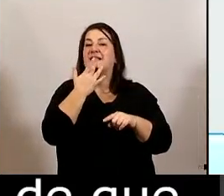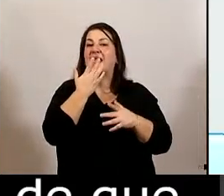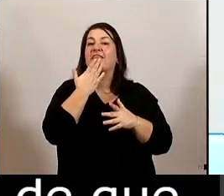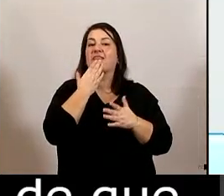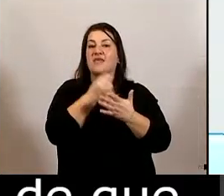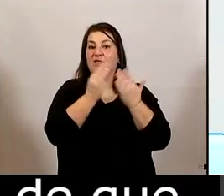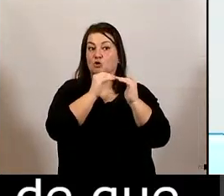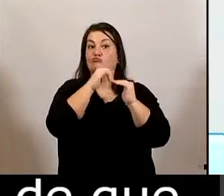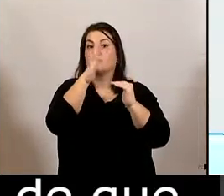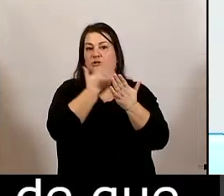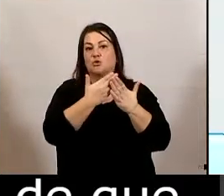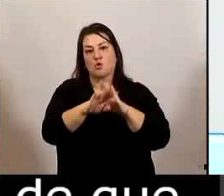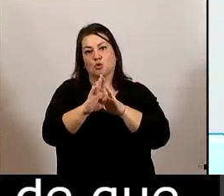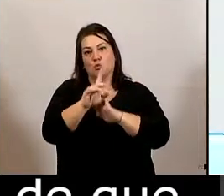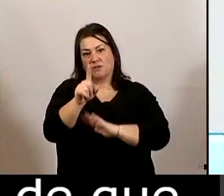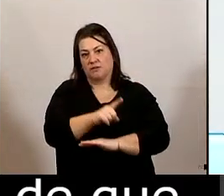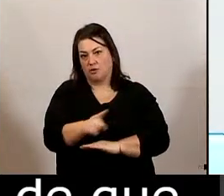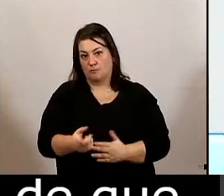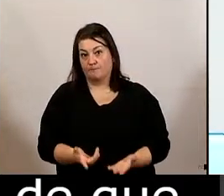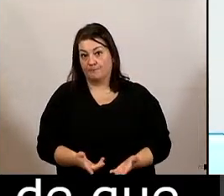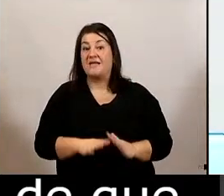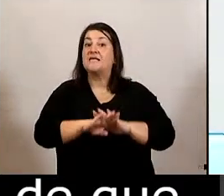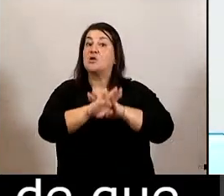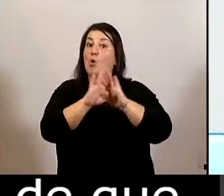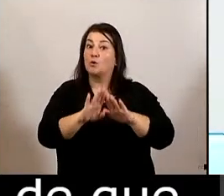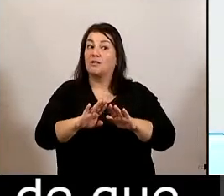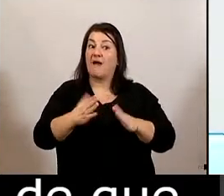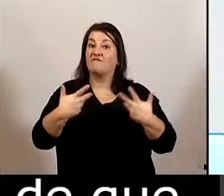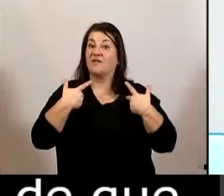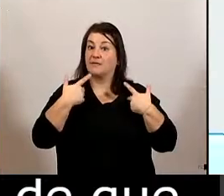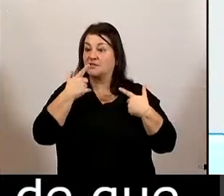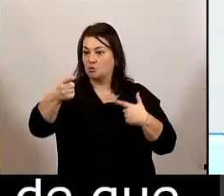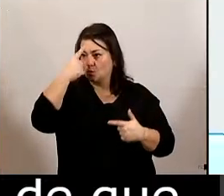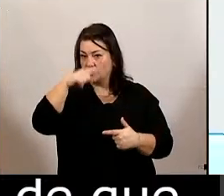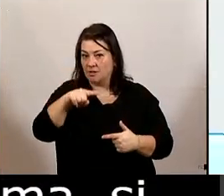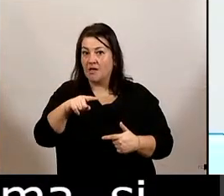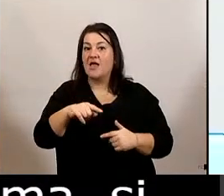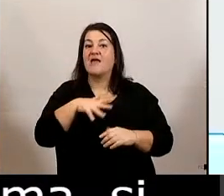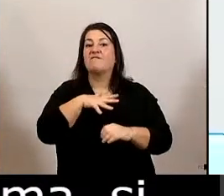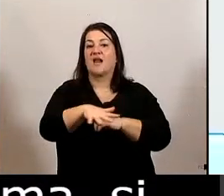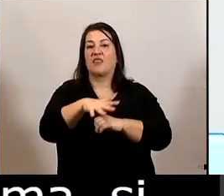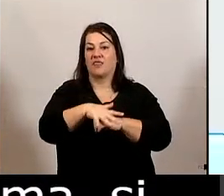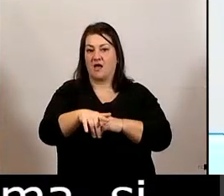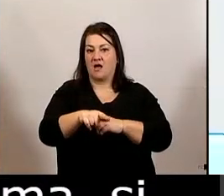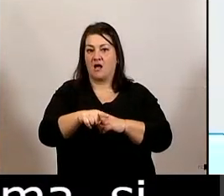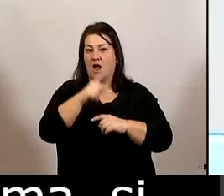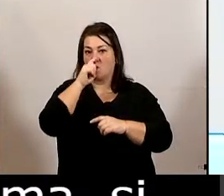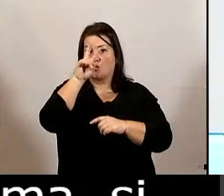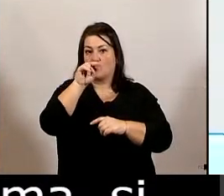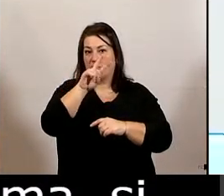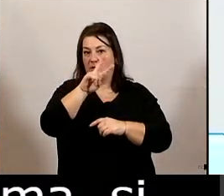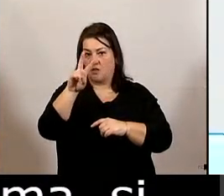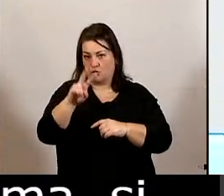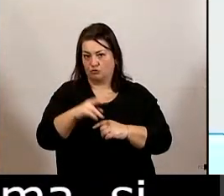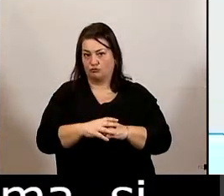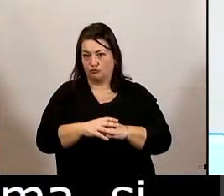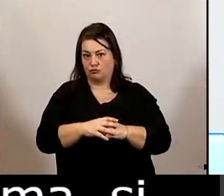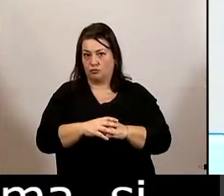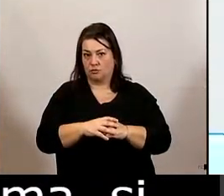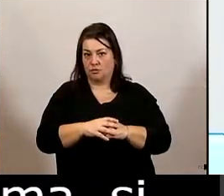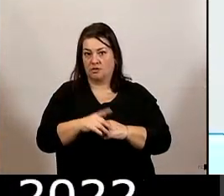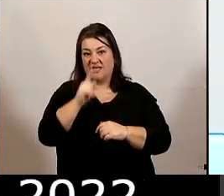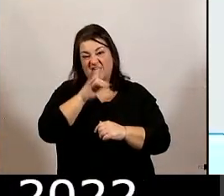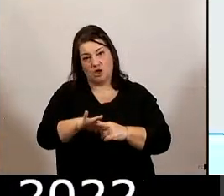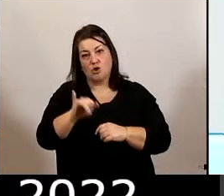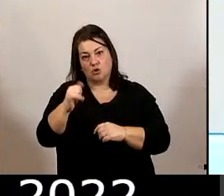edad esté estudiando. Y la última víctima, si lo quieren saber, la tuvimos en Valencia de Alcántara en el 2022, que dejó